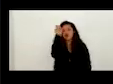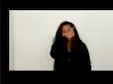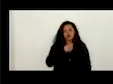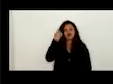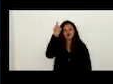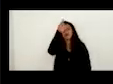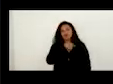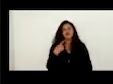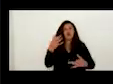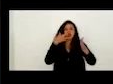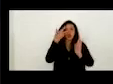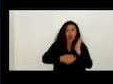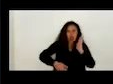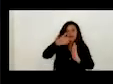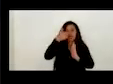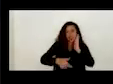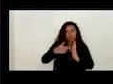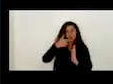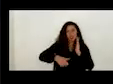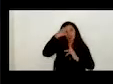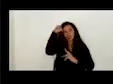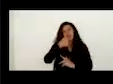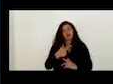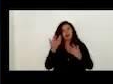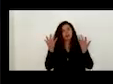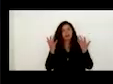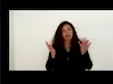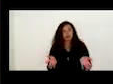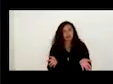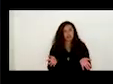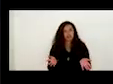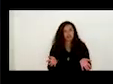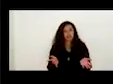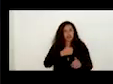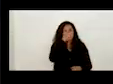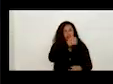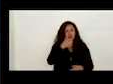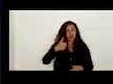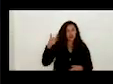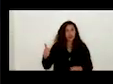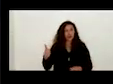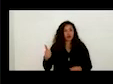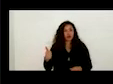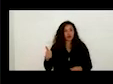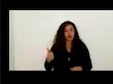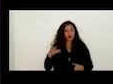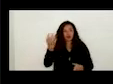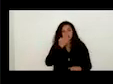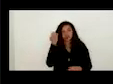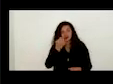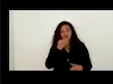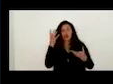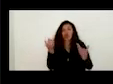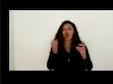y de talleres para trabajar este apartado y cada uno de ustedes en alguna escuela, en alguna